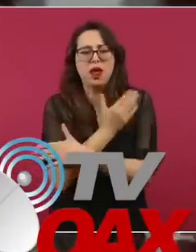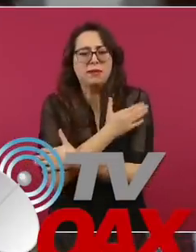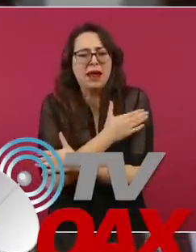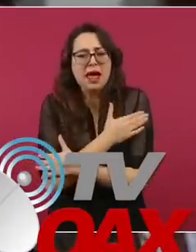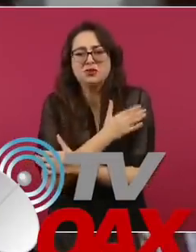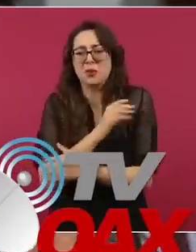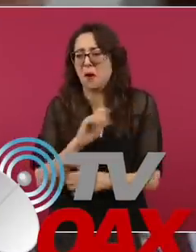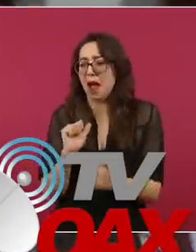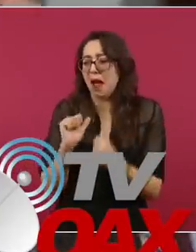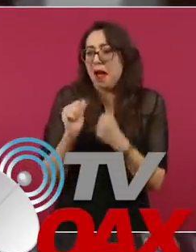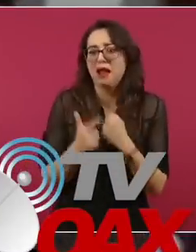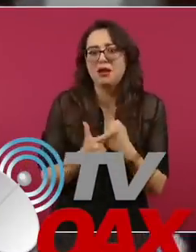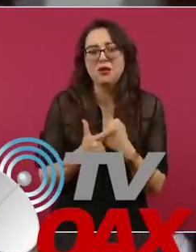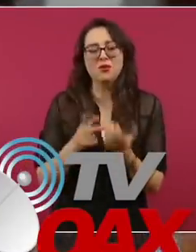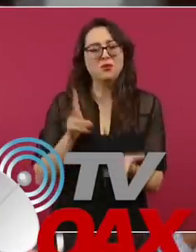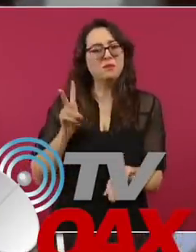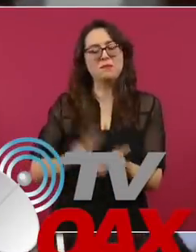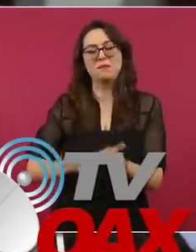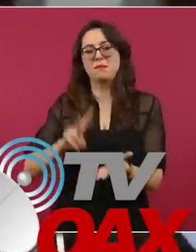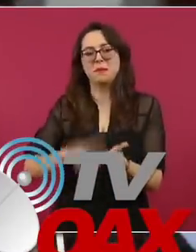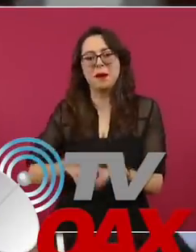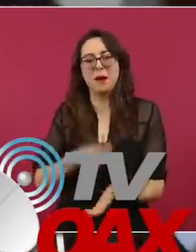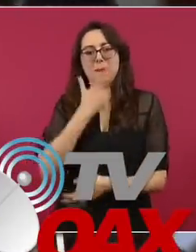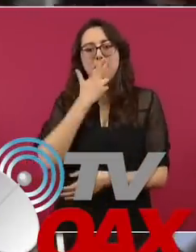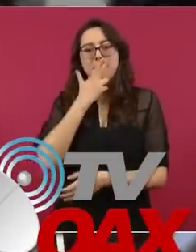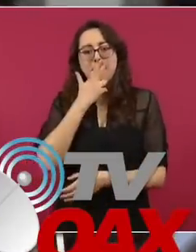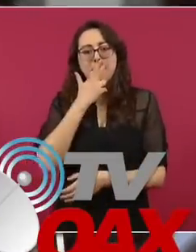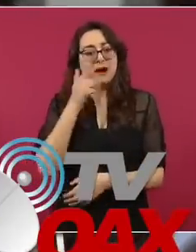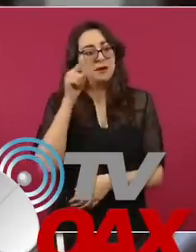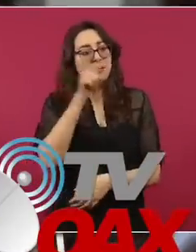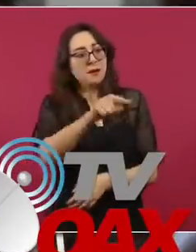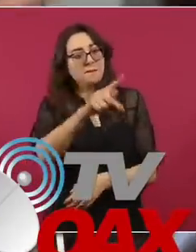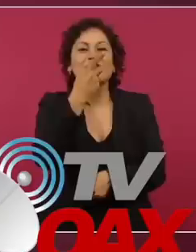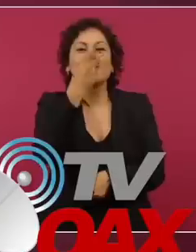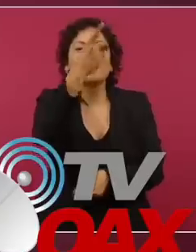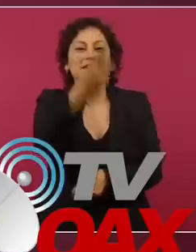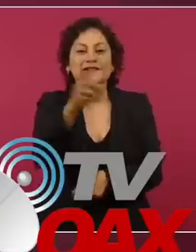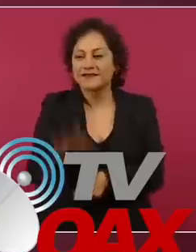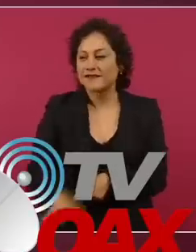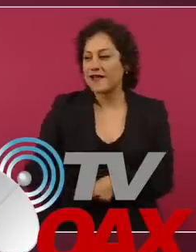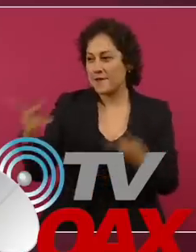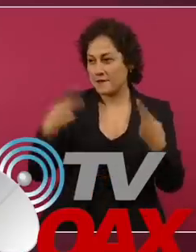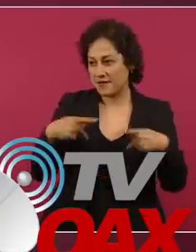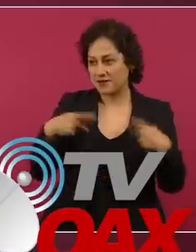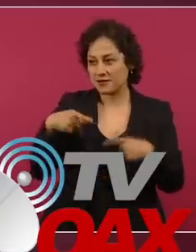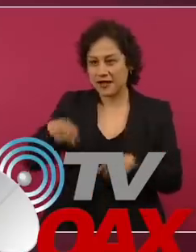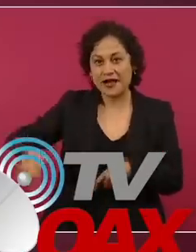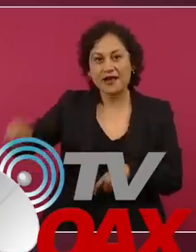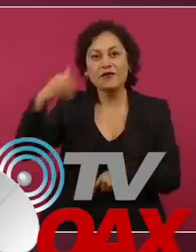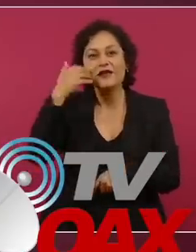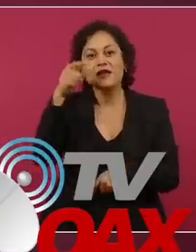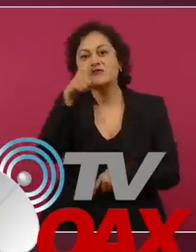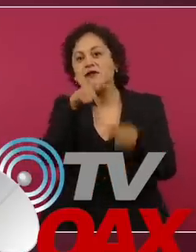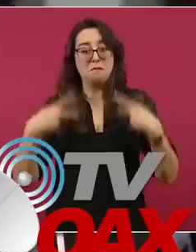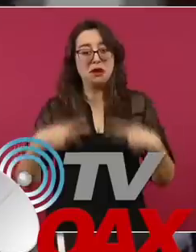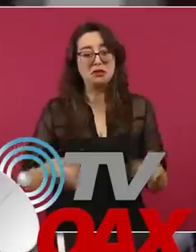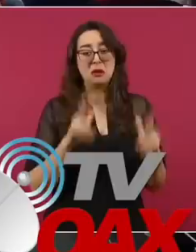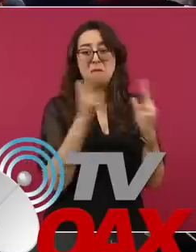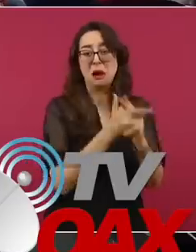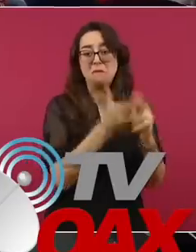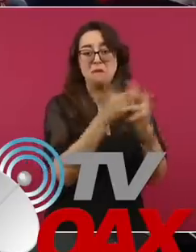víctimas asesinadas en el Perú, no lo ha hecho nadie, ni en el Perú la prensa se ha levantado como usted lo ha